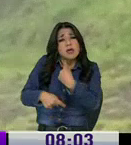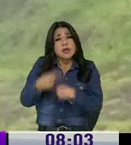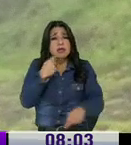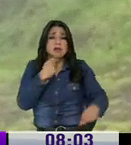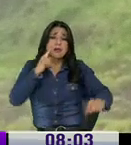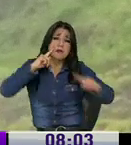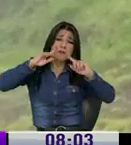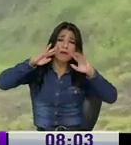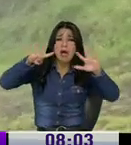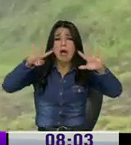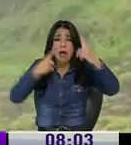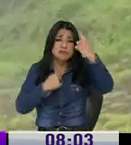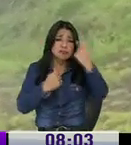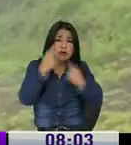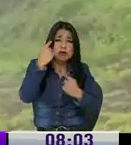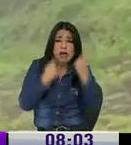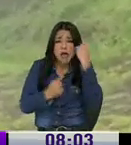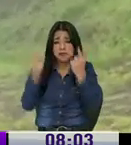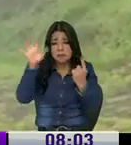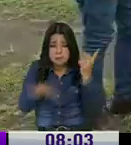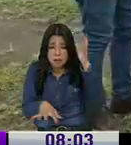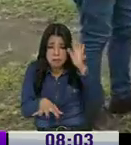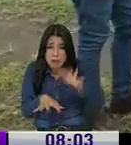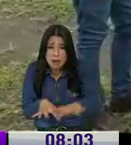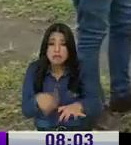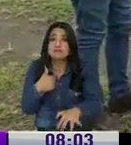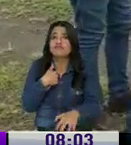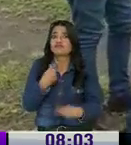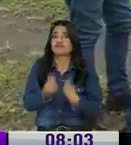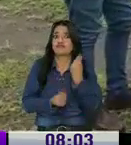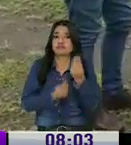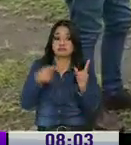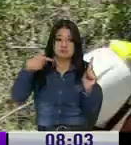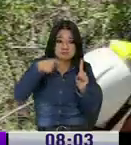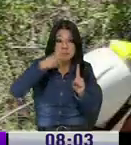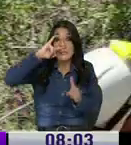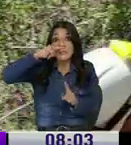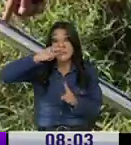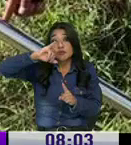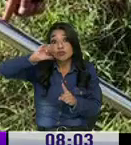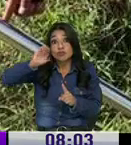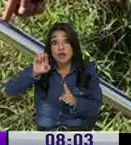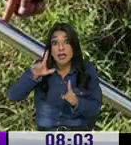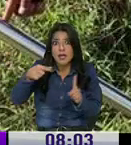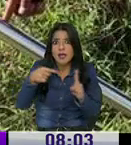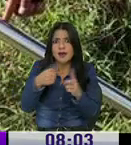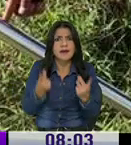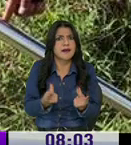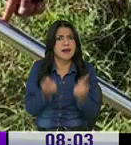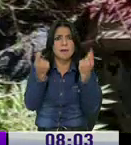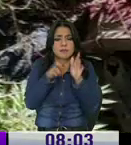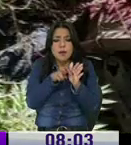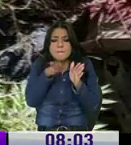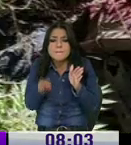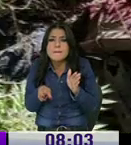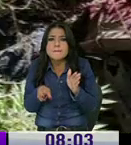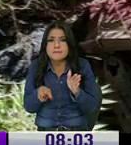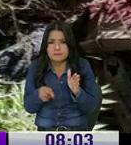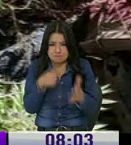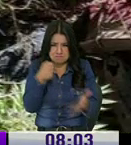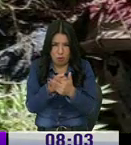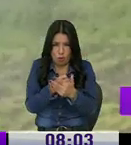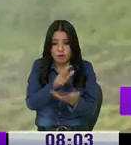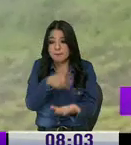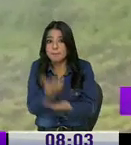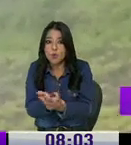unos aplastado piedra. Joel, con mucha serenidad, encontró la forma más increíble de salir del vehículo luego del fuerte